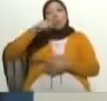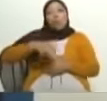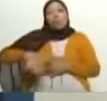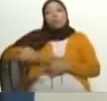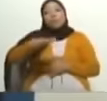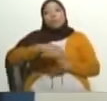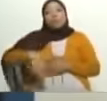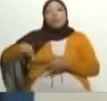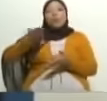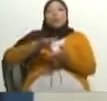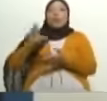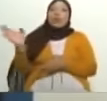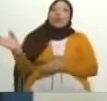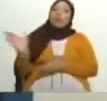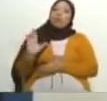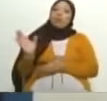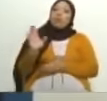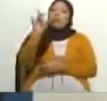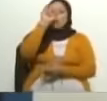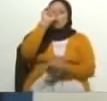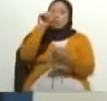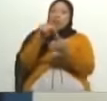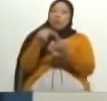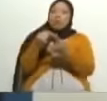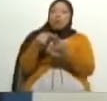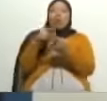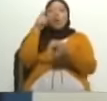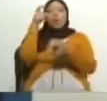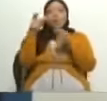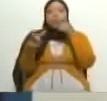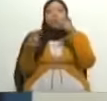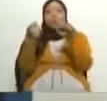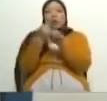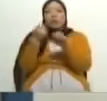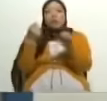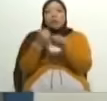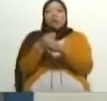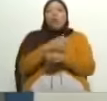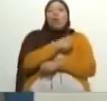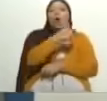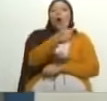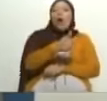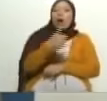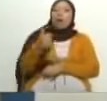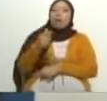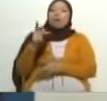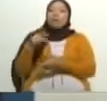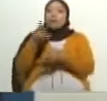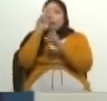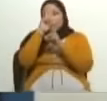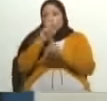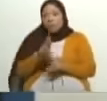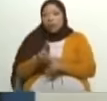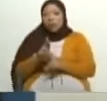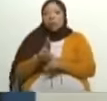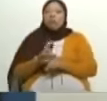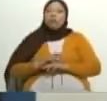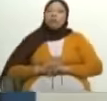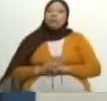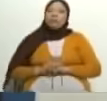ciudad del país observando vigilantes para garantizar que la voluntad de cada uno de nosotros sea respetada y